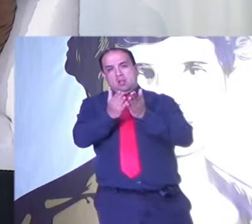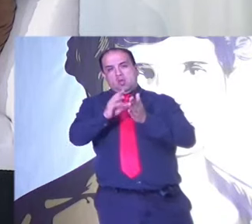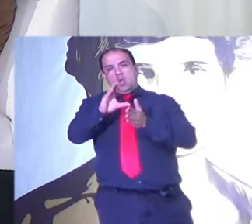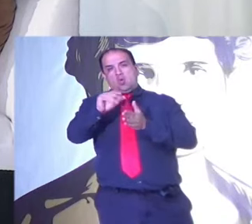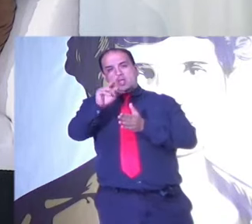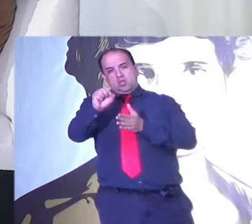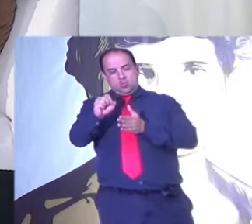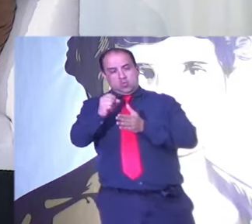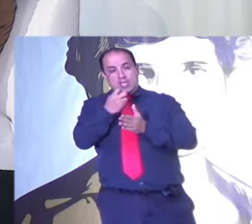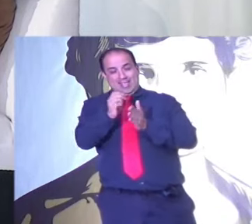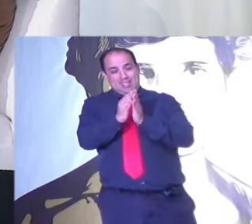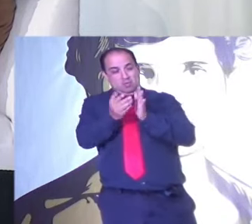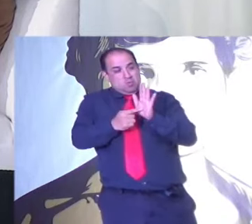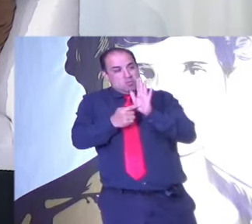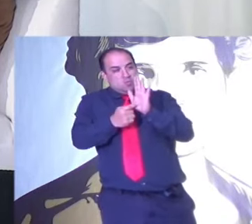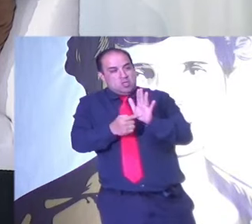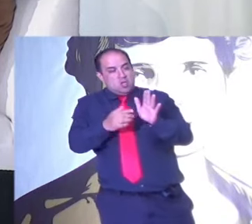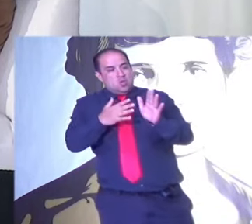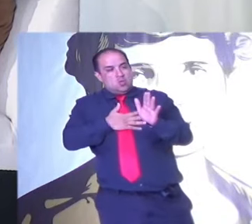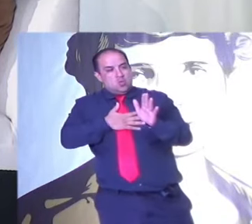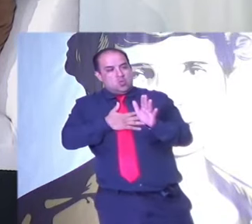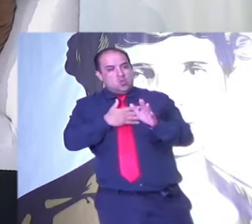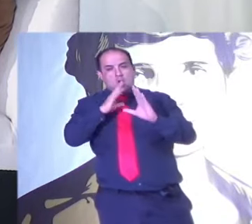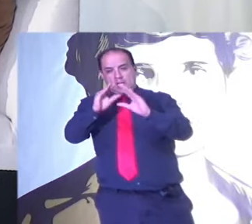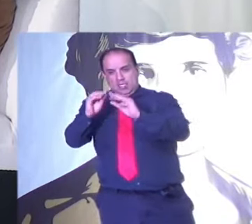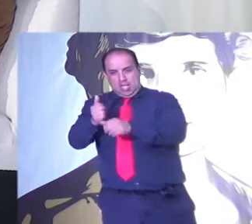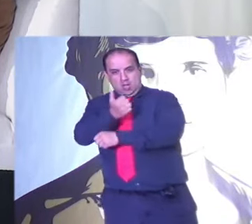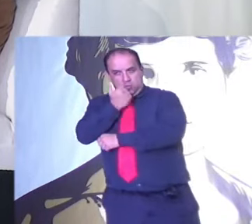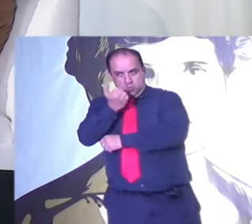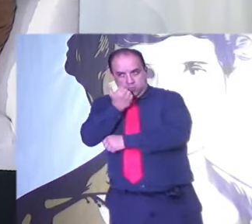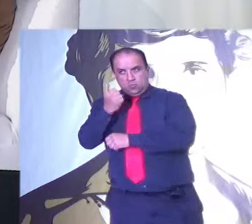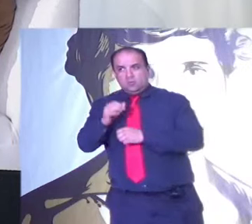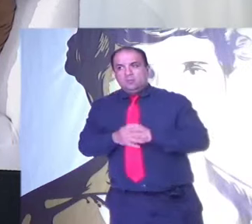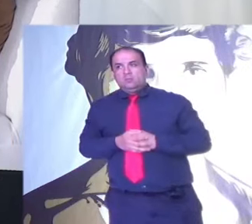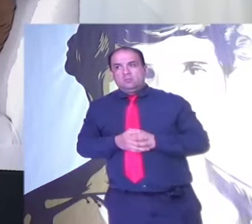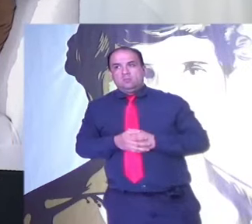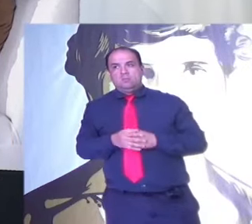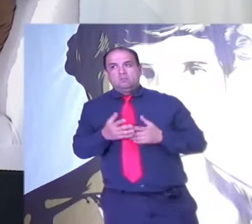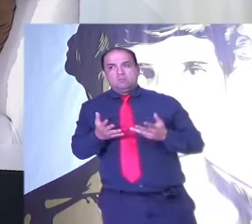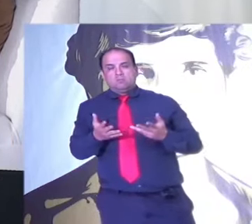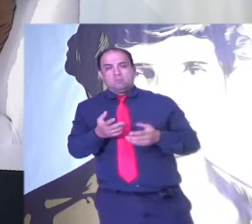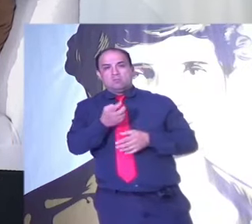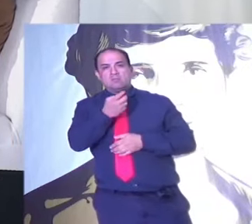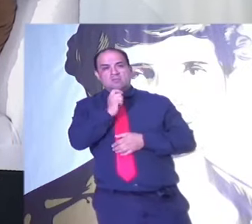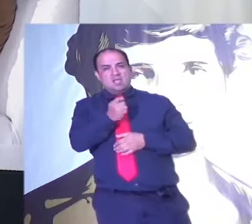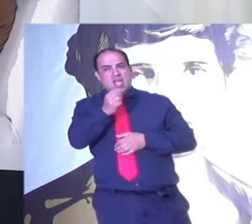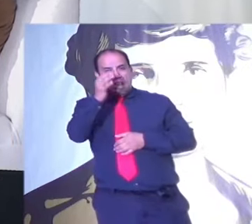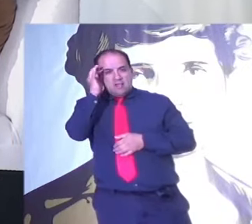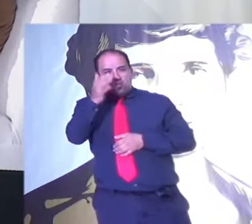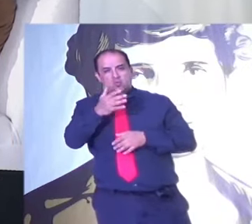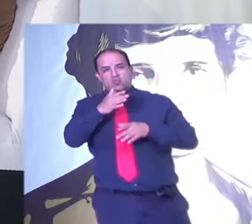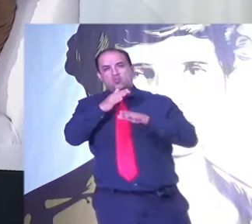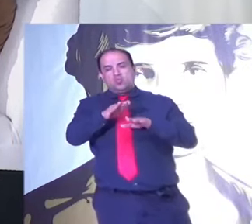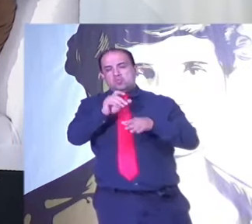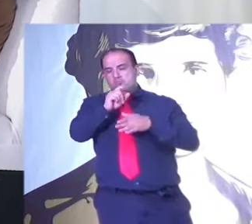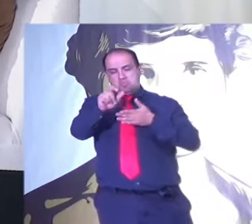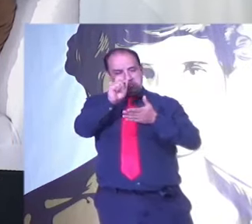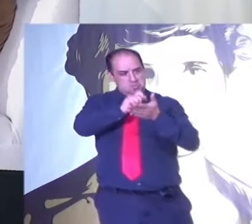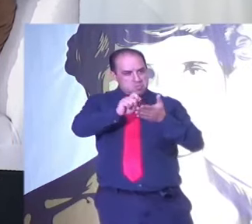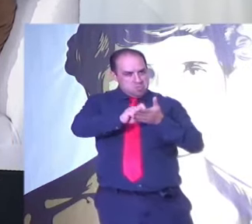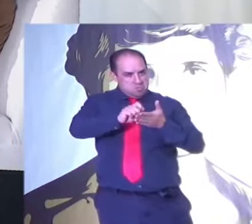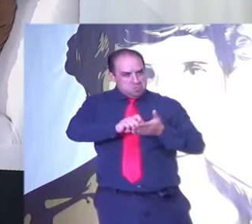que reflejar lo que yo mismo mostraba, lo que yo mismo enseñaba a mis alumnos, ¿no? Entonces lo que es una reflexión sobre la narrativa misma, ¿no?